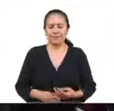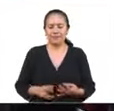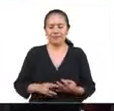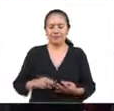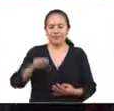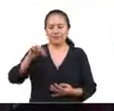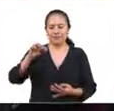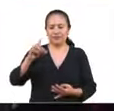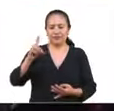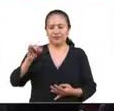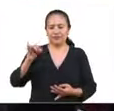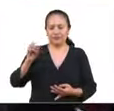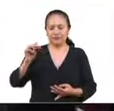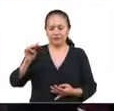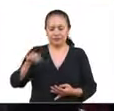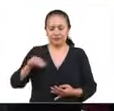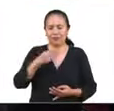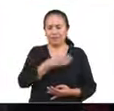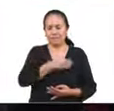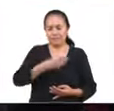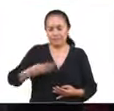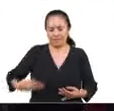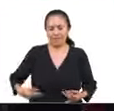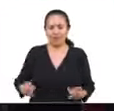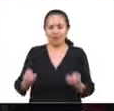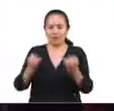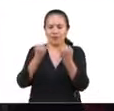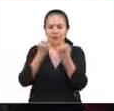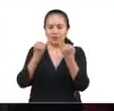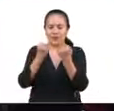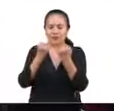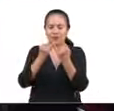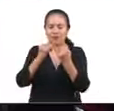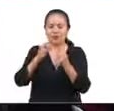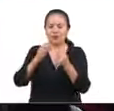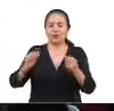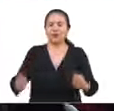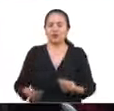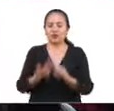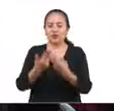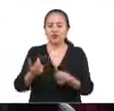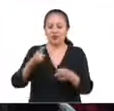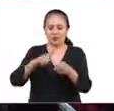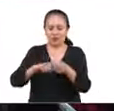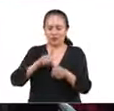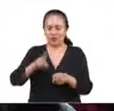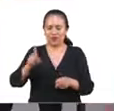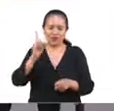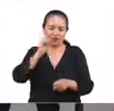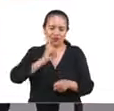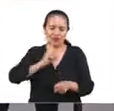Nadine Flora Gassman Silverman, presidenta del Instituto Nacional de las Mujeres.